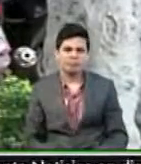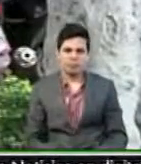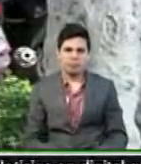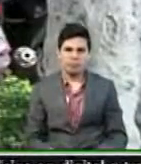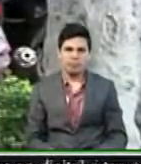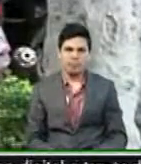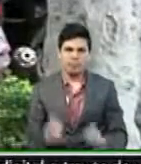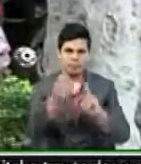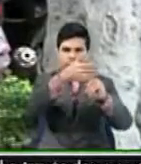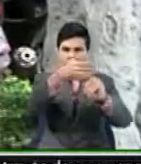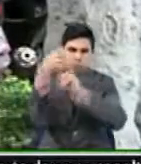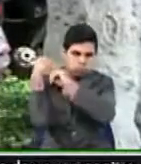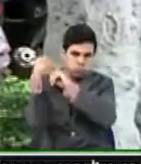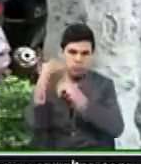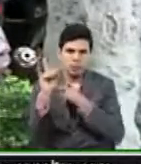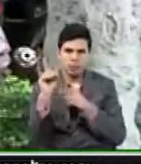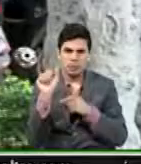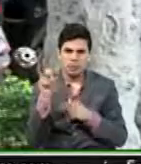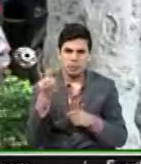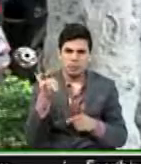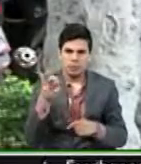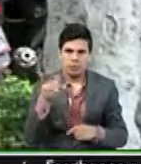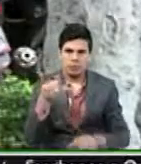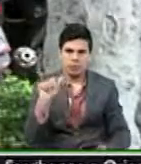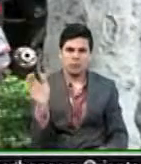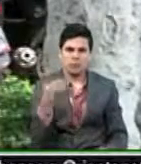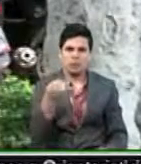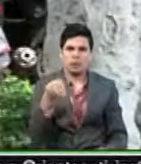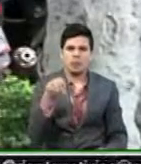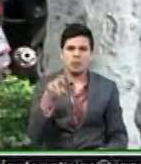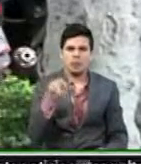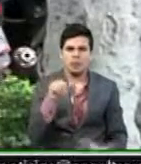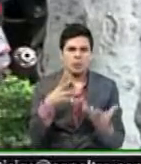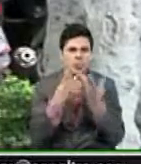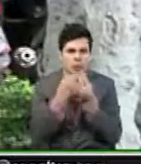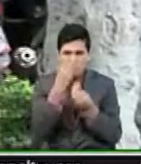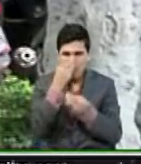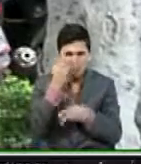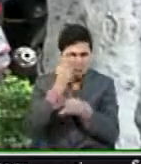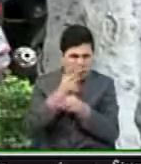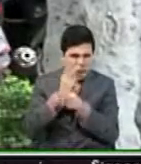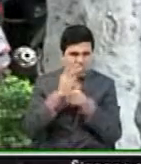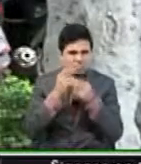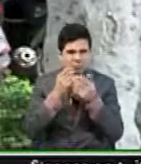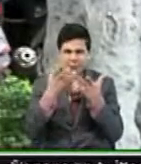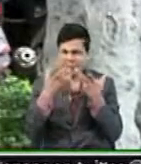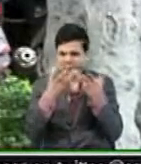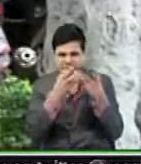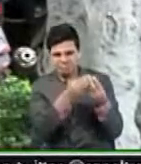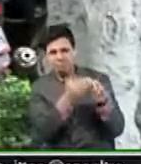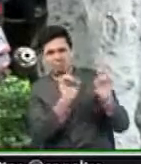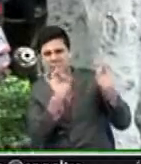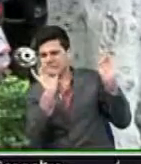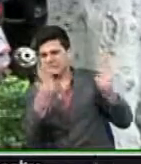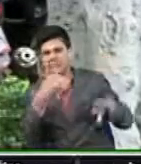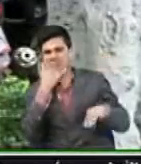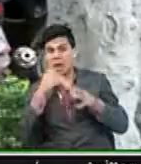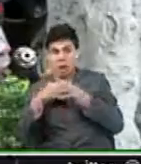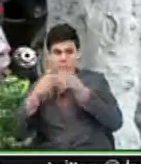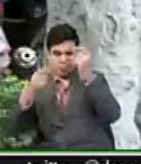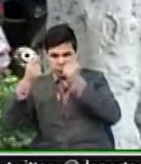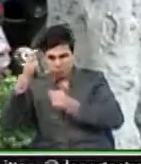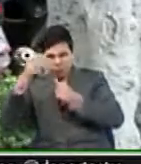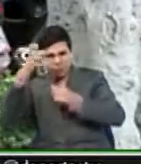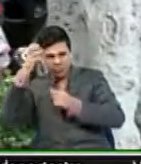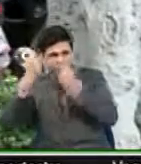El secuestro de Daniela Mora es también rechazado por los gremios económicos de la capital norte santandereana, quienes dicen que